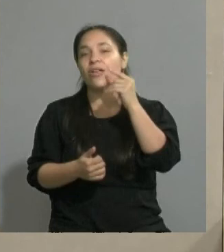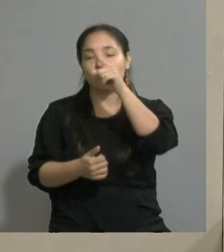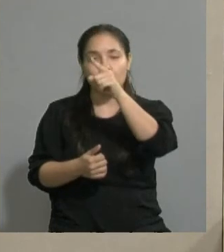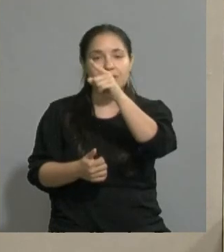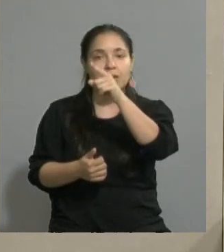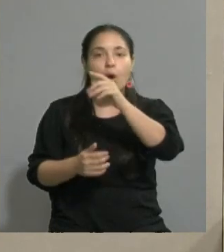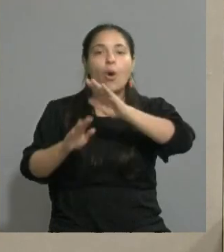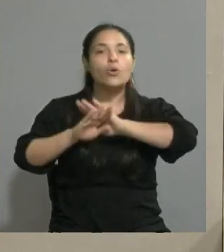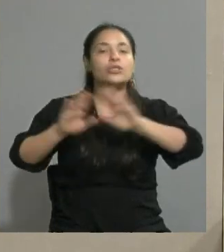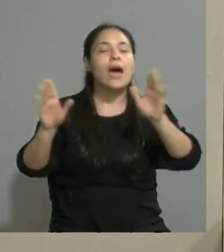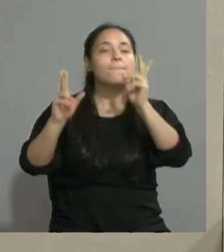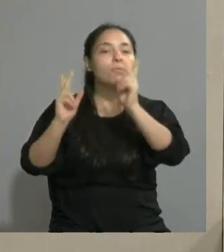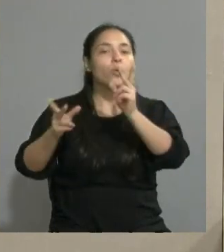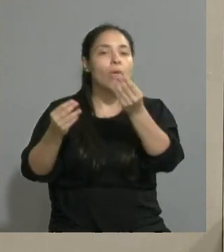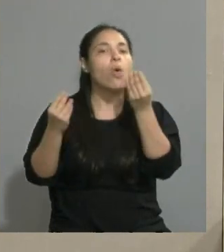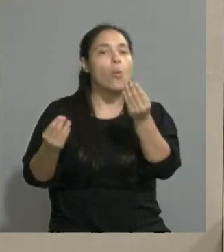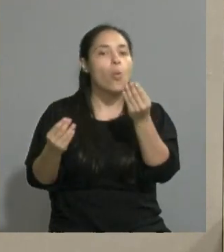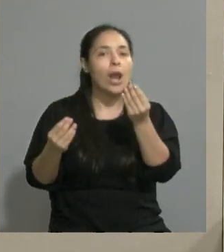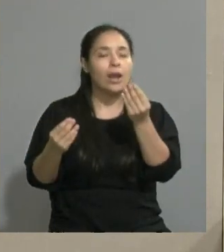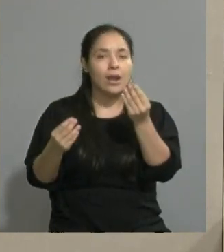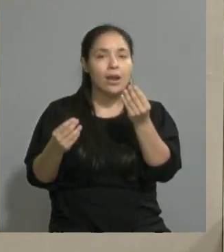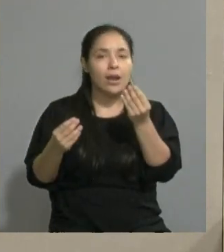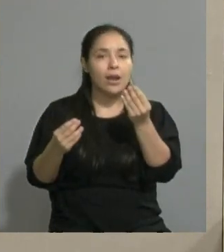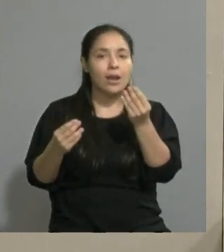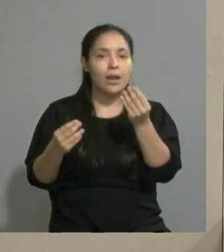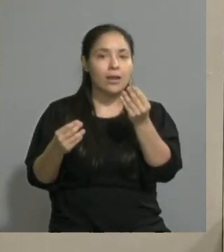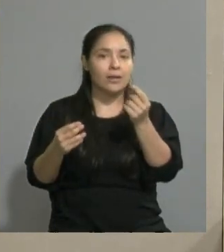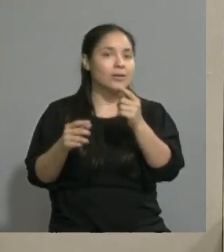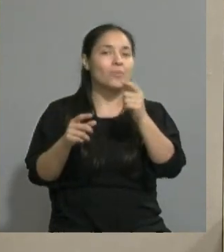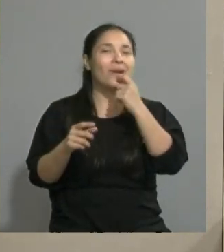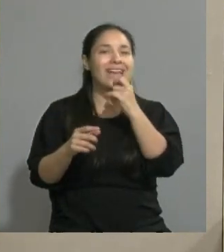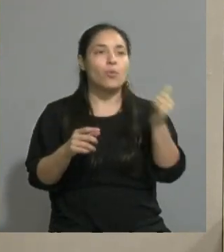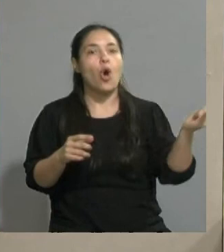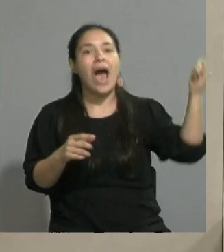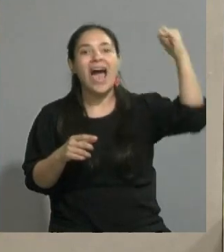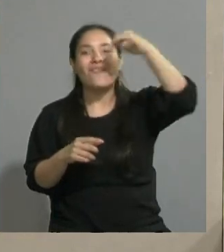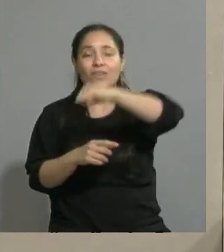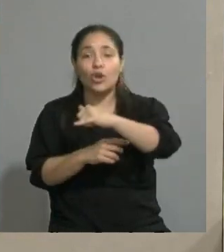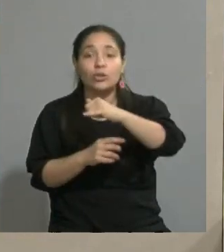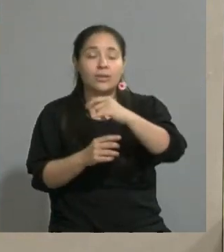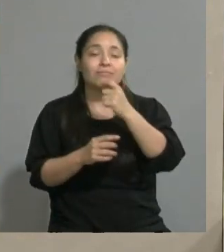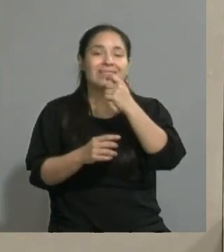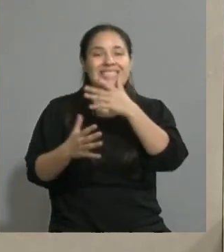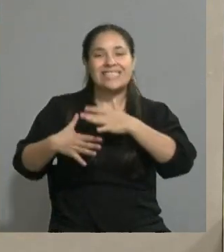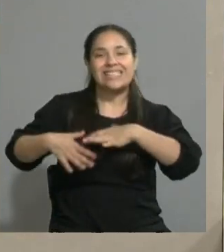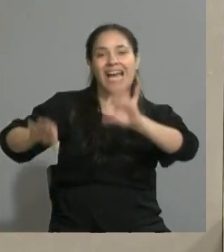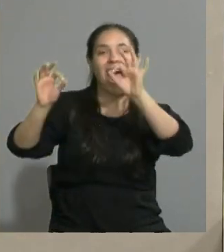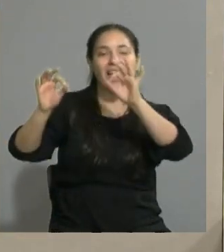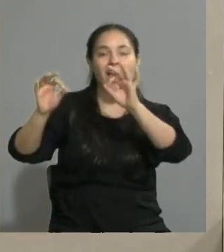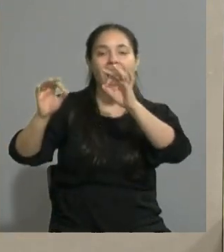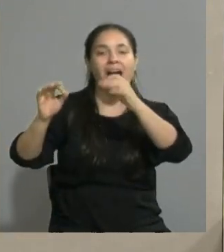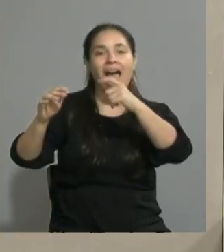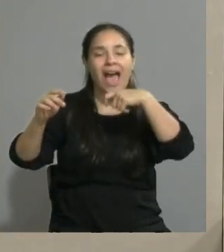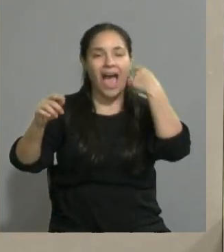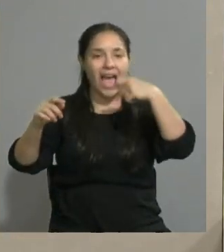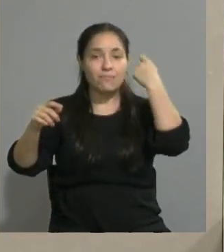más que se traslade los trofeos, como ya pasó, por ejemplo, acá en Argentina, que no es una medida nacional, pero sí es una medida de